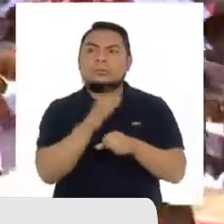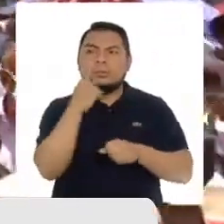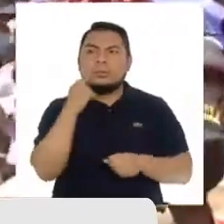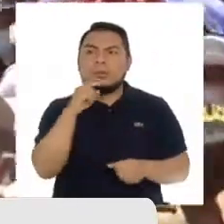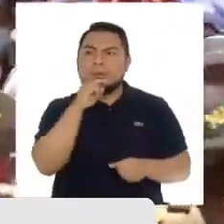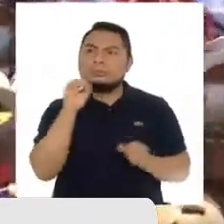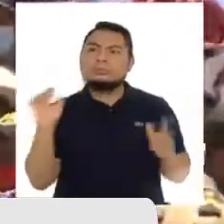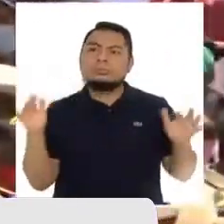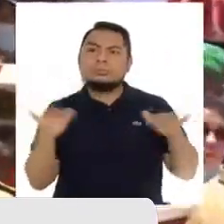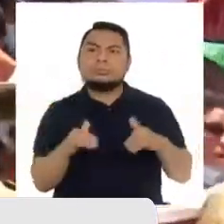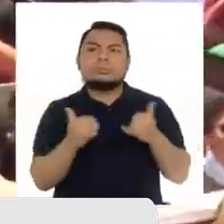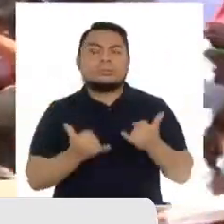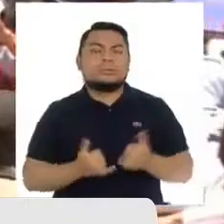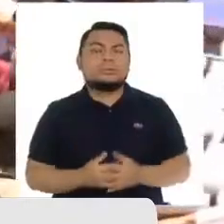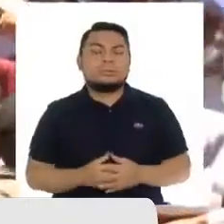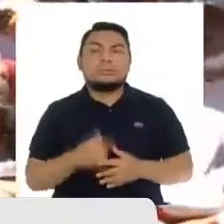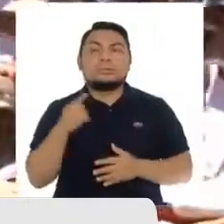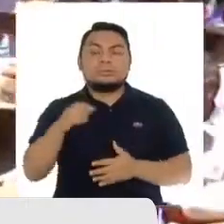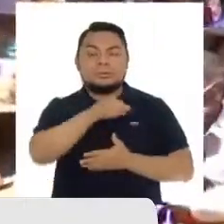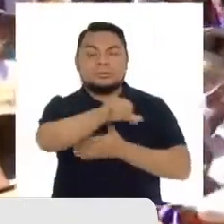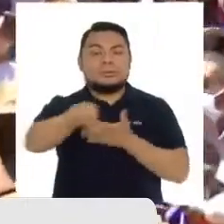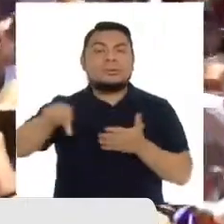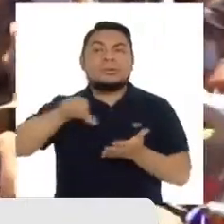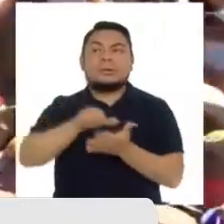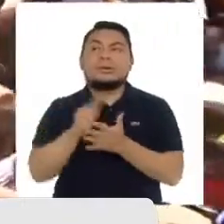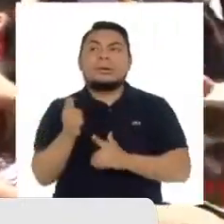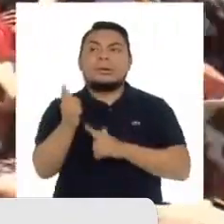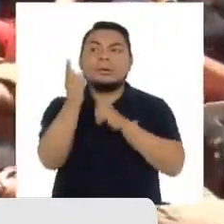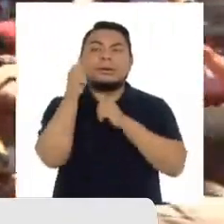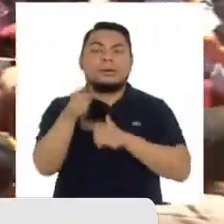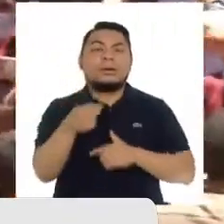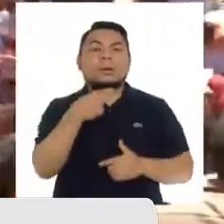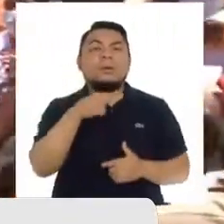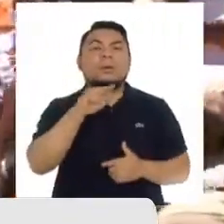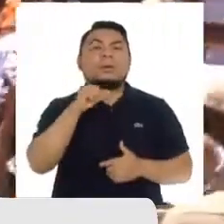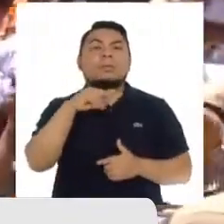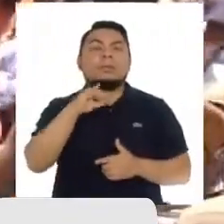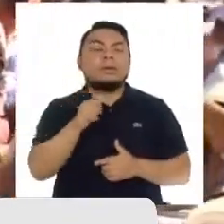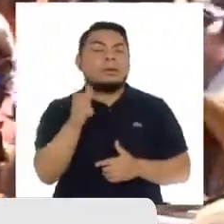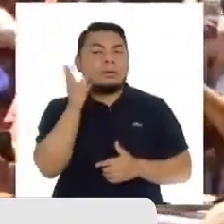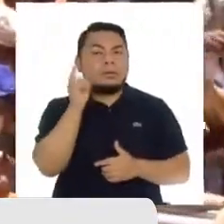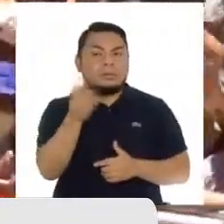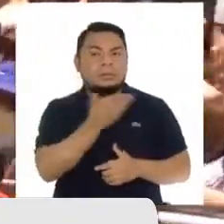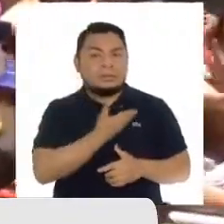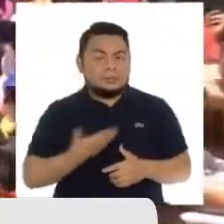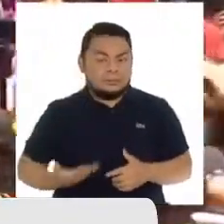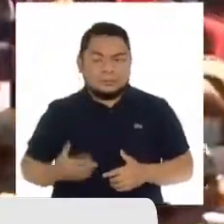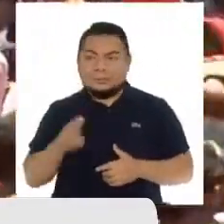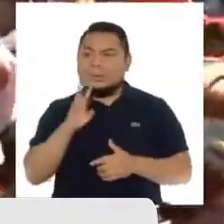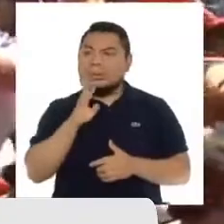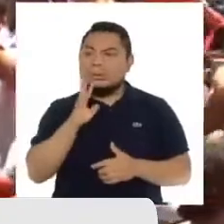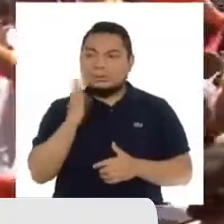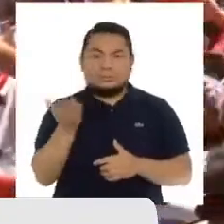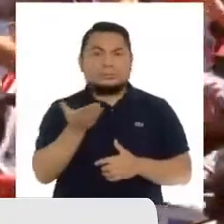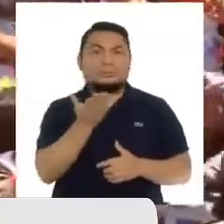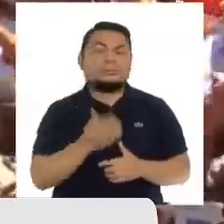día de hoy en la plaza de armas de huamanga escuchamos al presidente de la republica